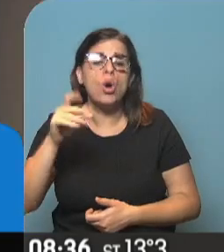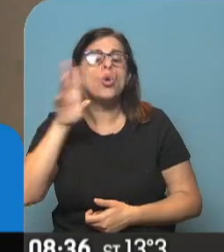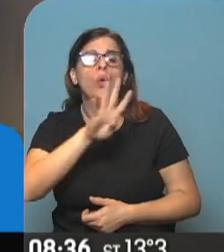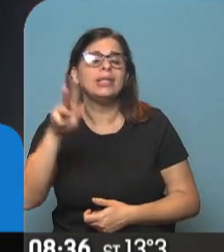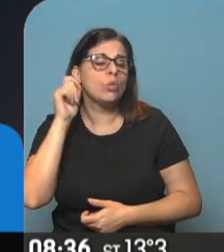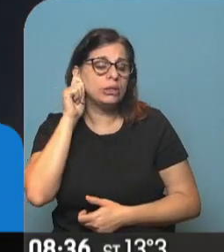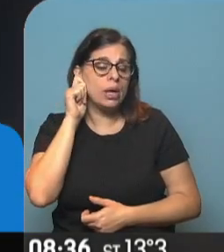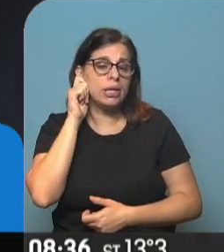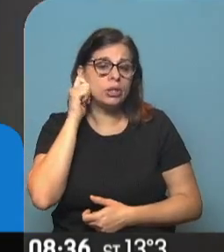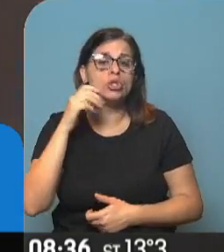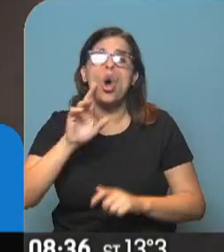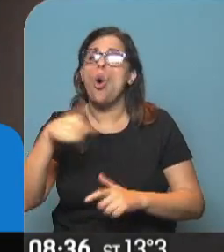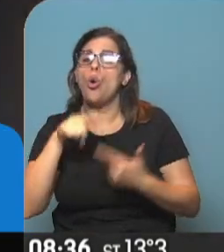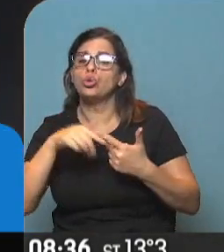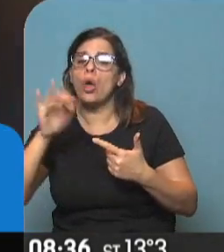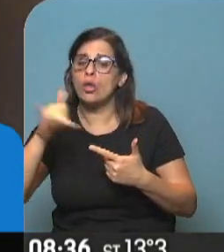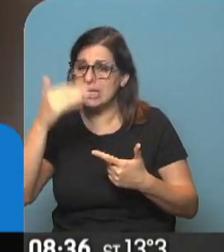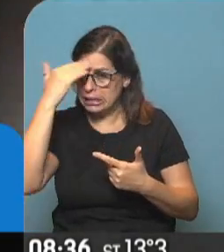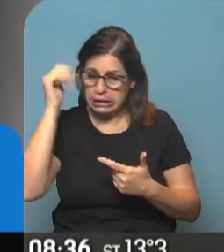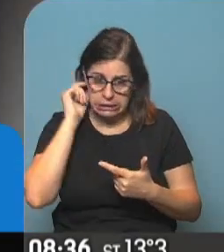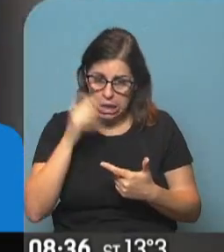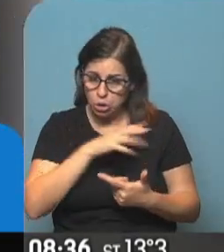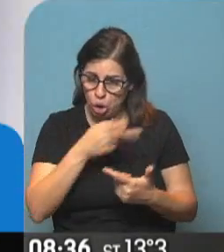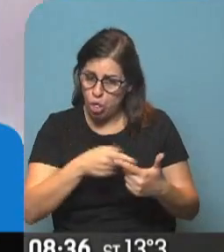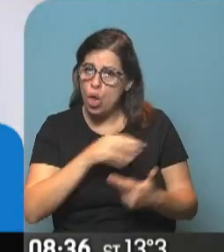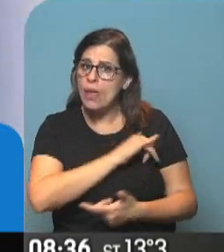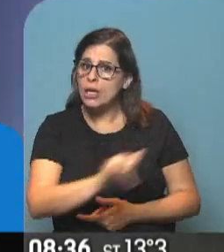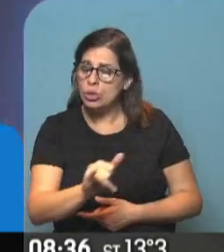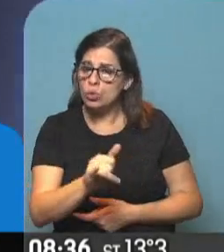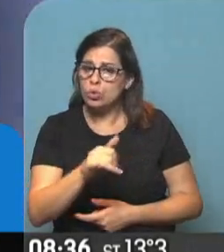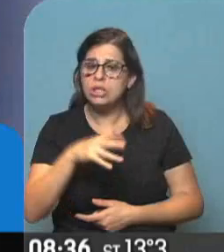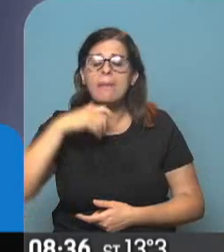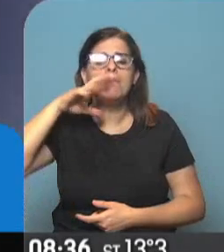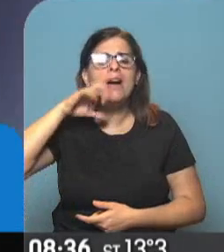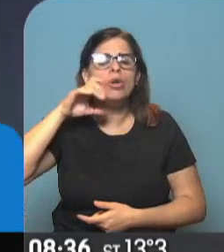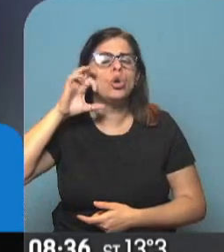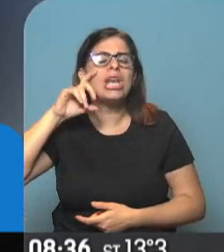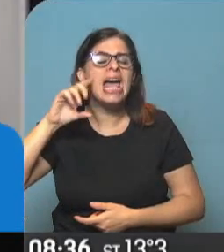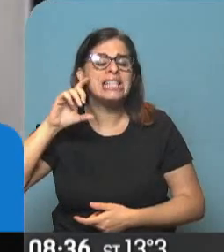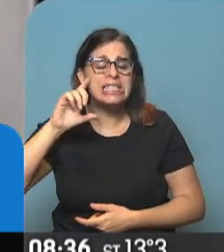44 años, un adolescente de 15, que denunciaron a Pablo Francisco